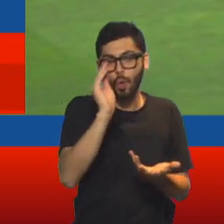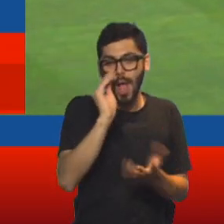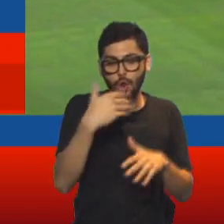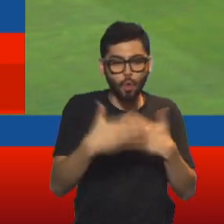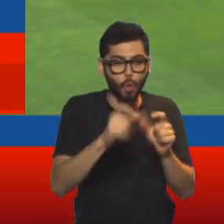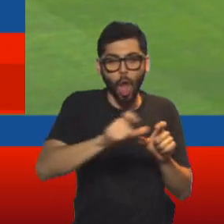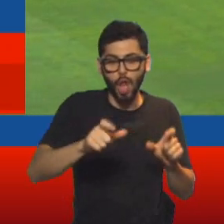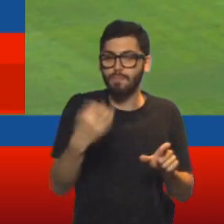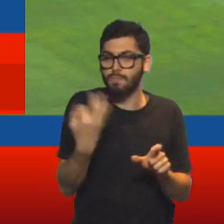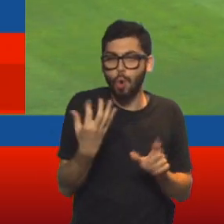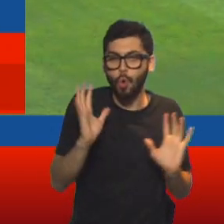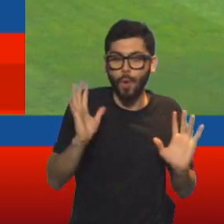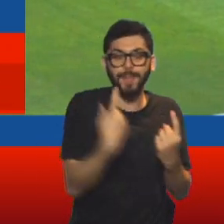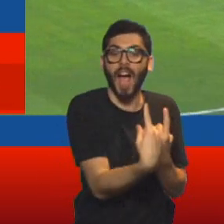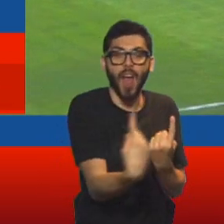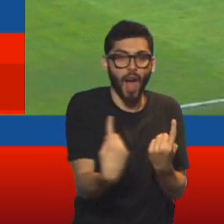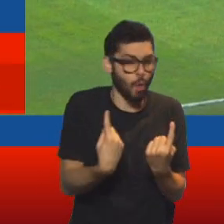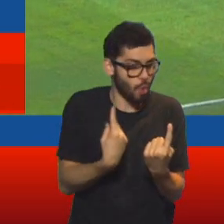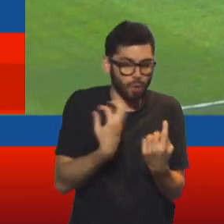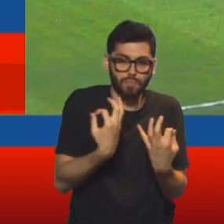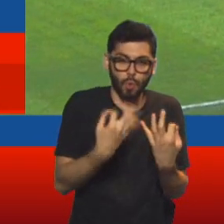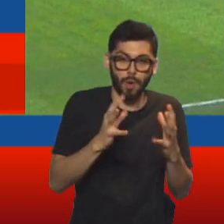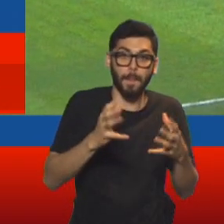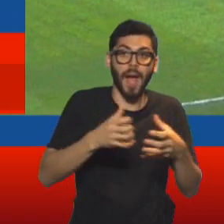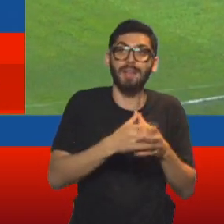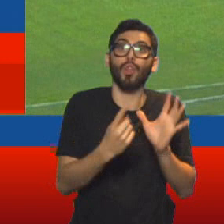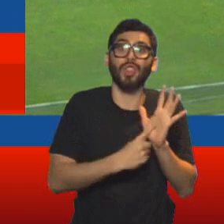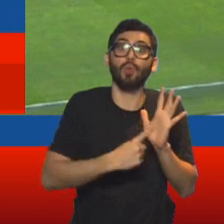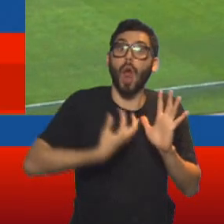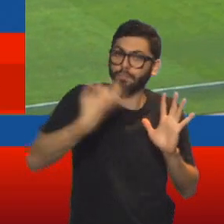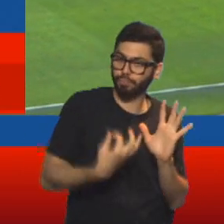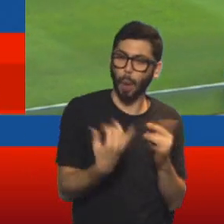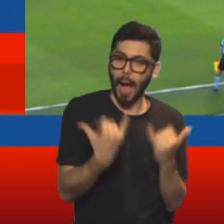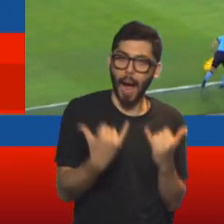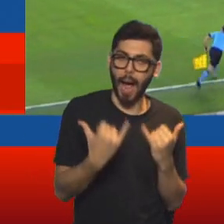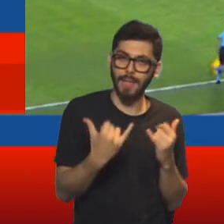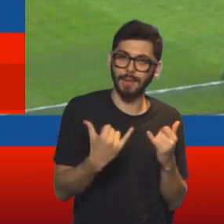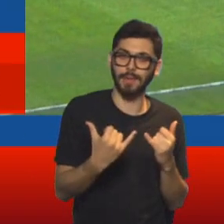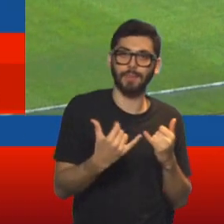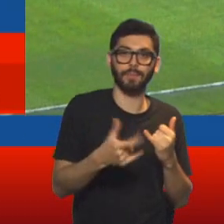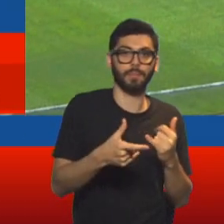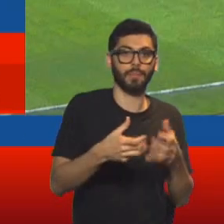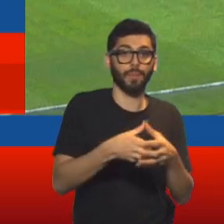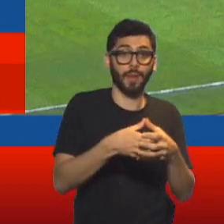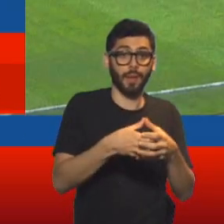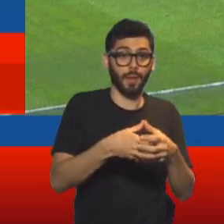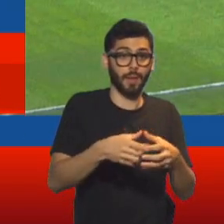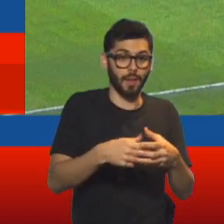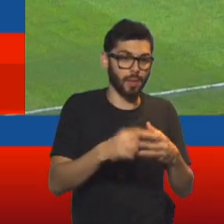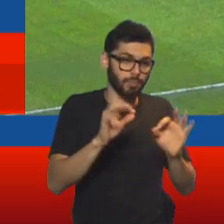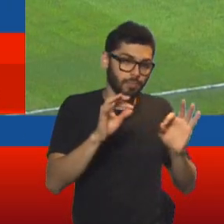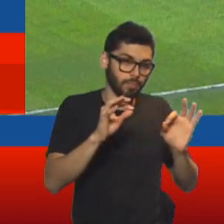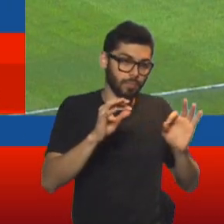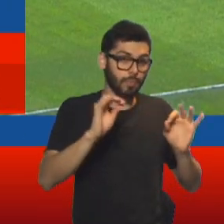buenos jugadores, cada uno en su puesto, y tiene un equipo titular en serio, que lo ha trabajado con